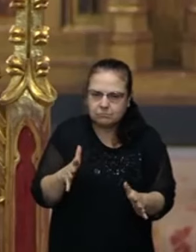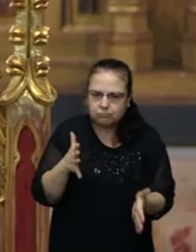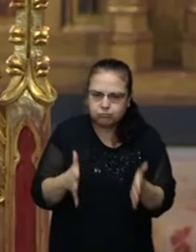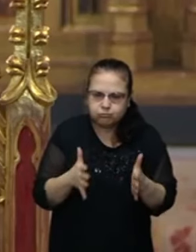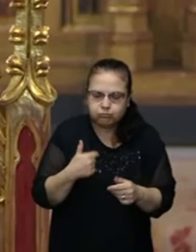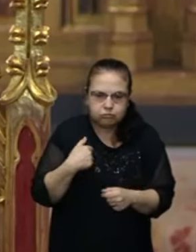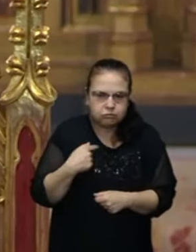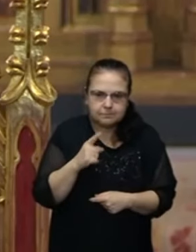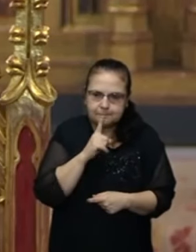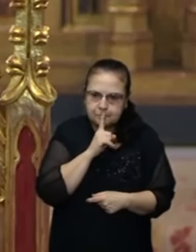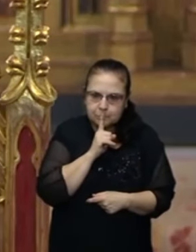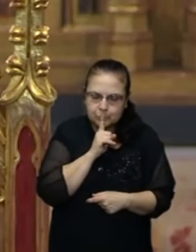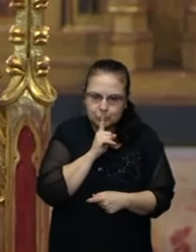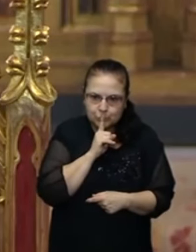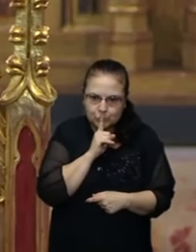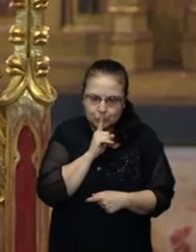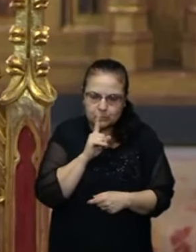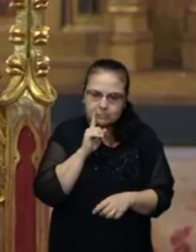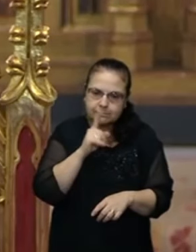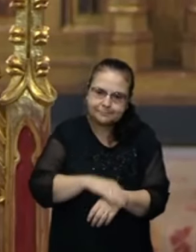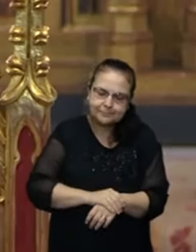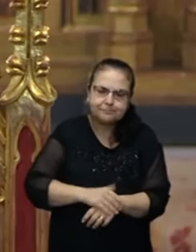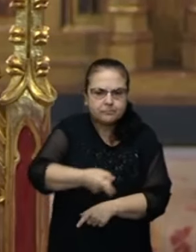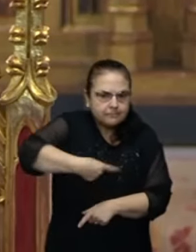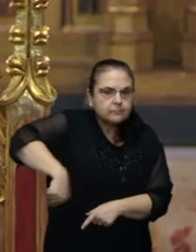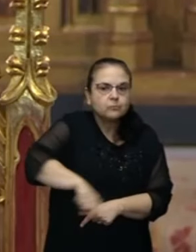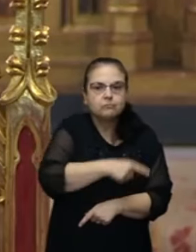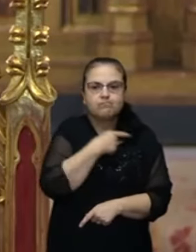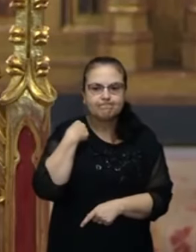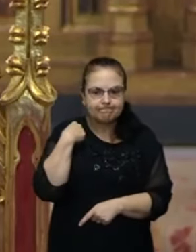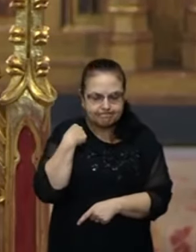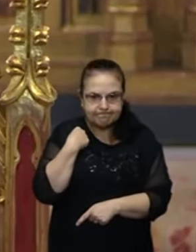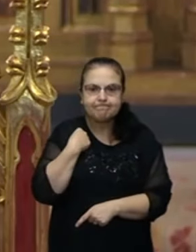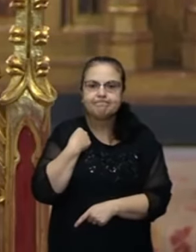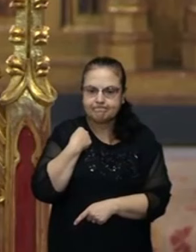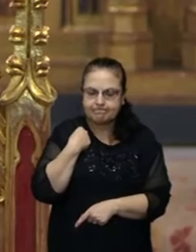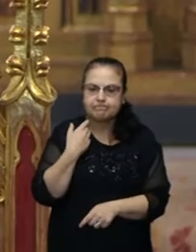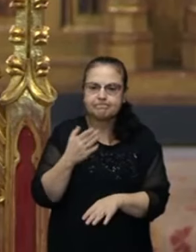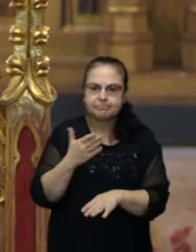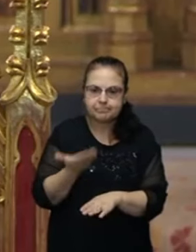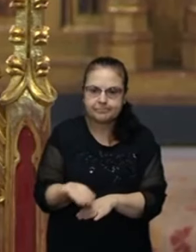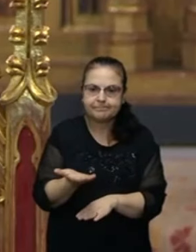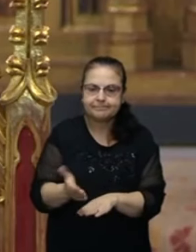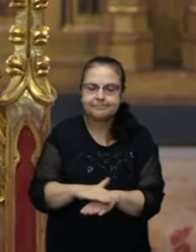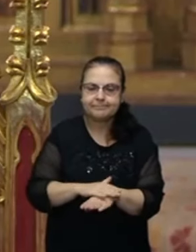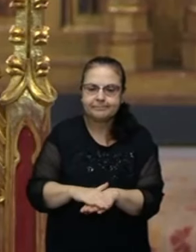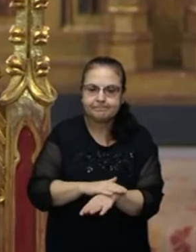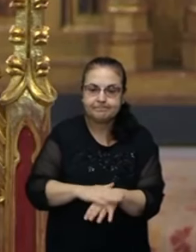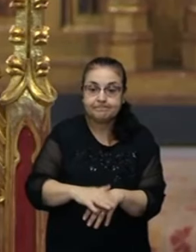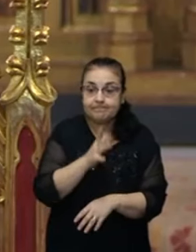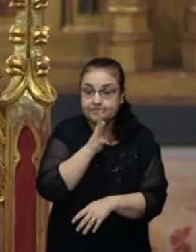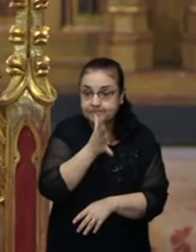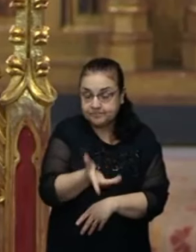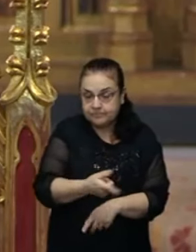silencio, humildemente nos reconocemos pecadores y pedimos perdón al Señor por ello.